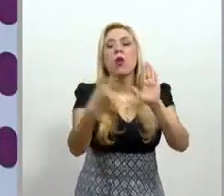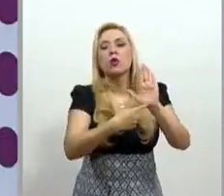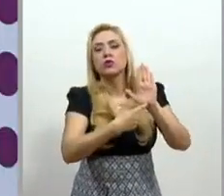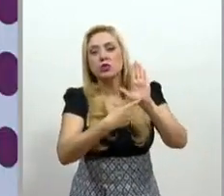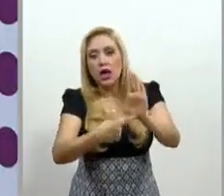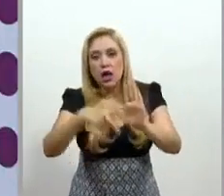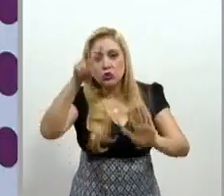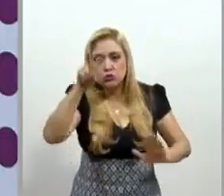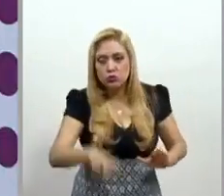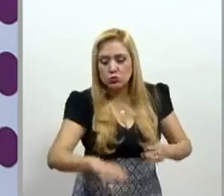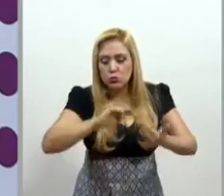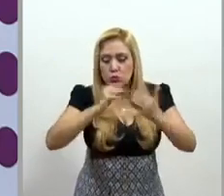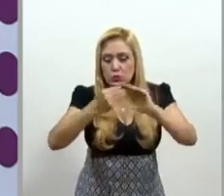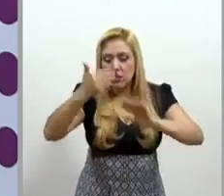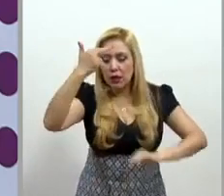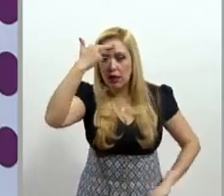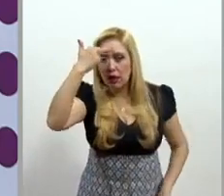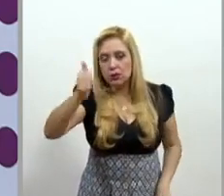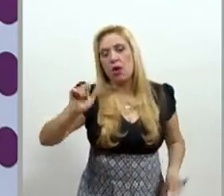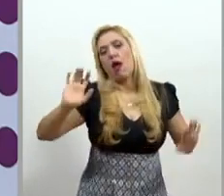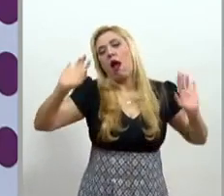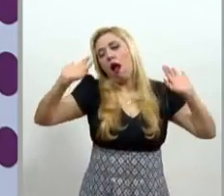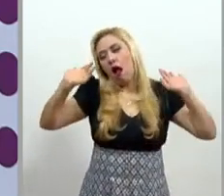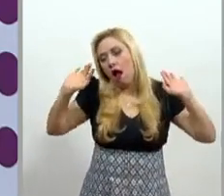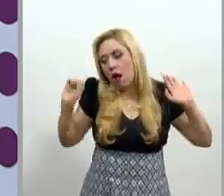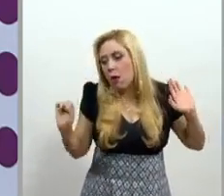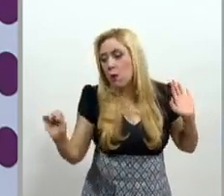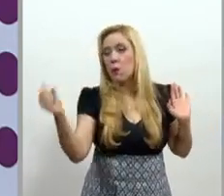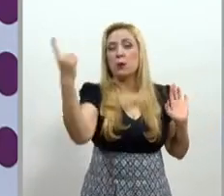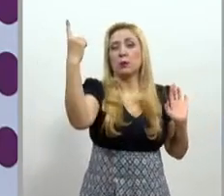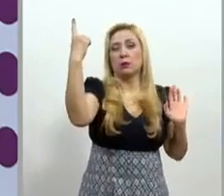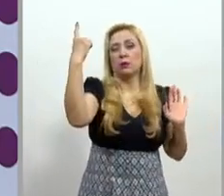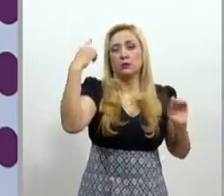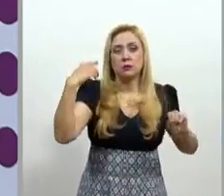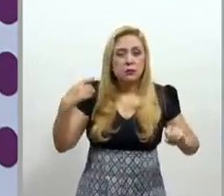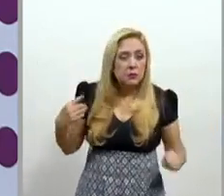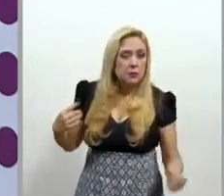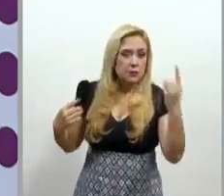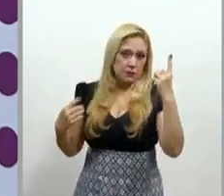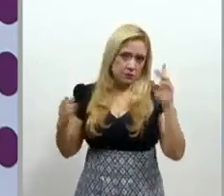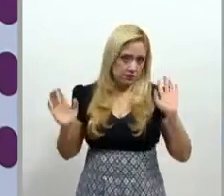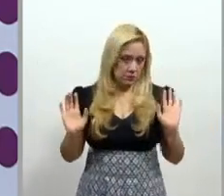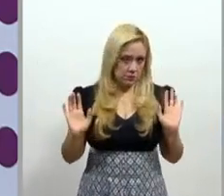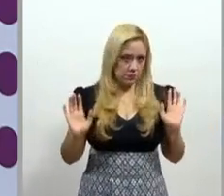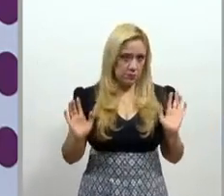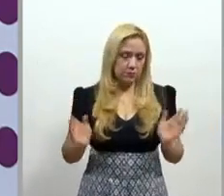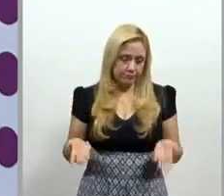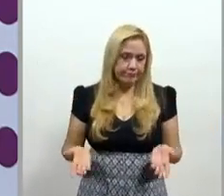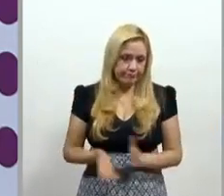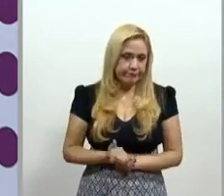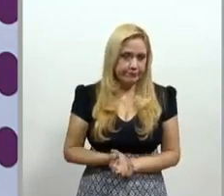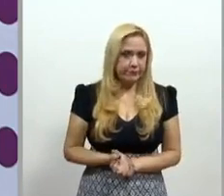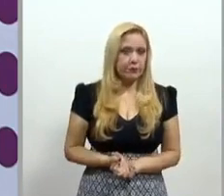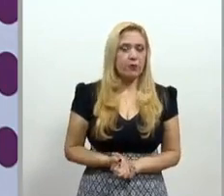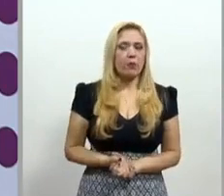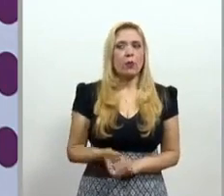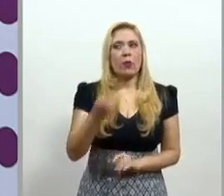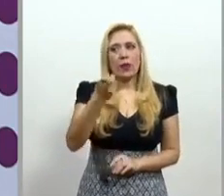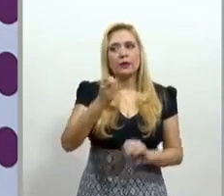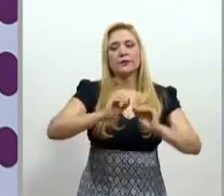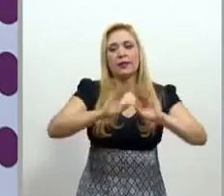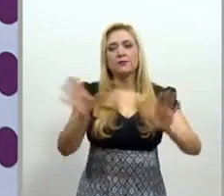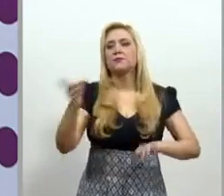hacia atrás, pero como una cuestión sumamente excepcional. Eh, digamos, evidentemente